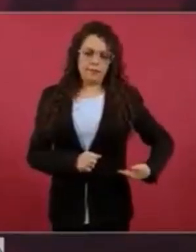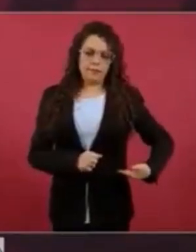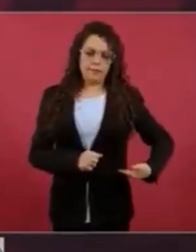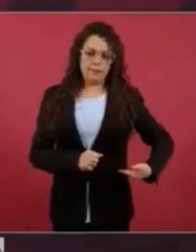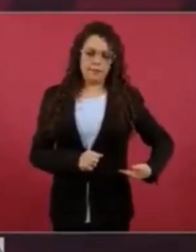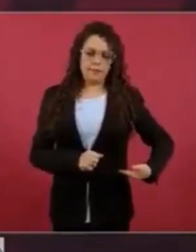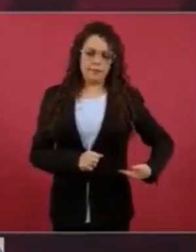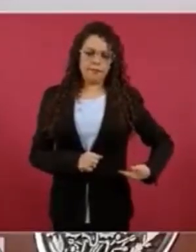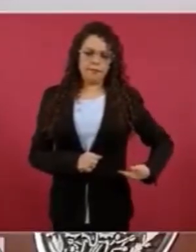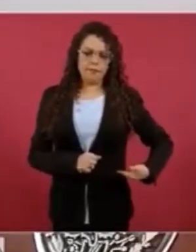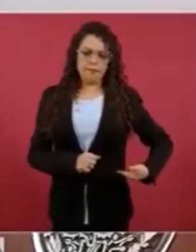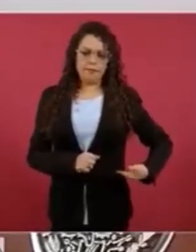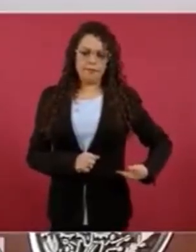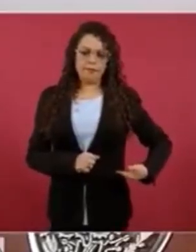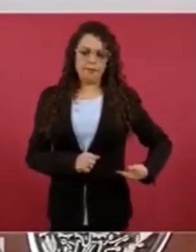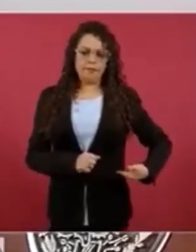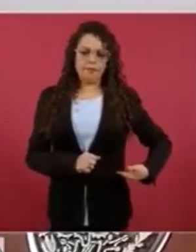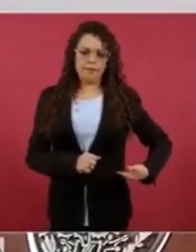Yo